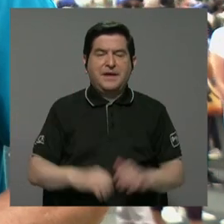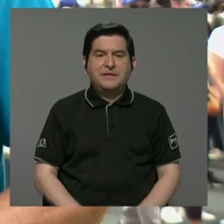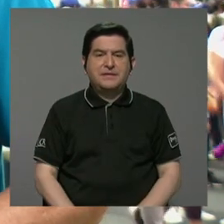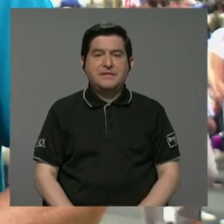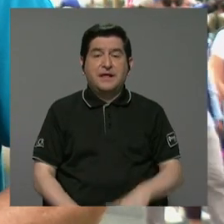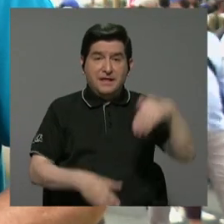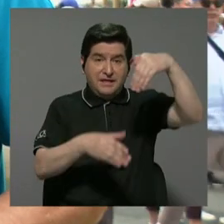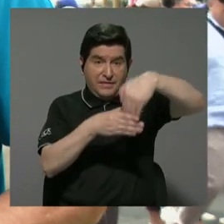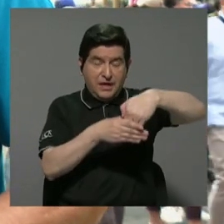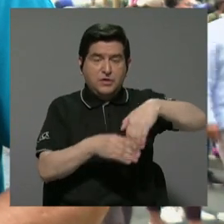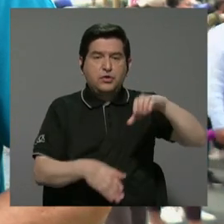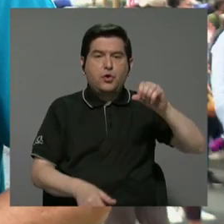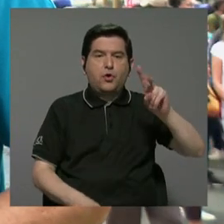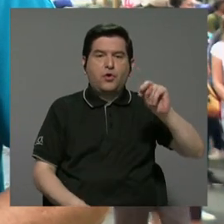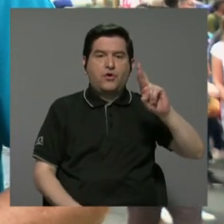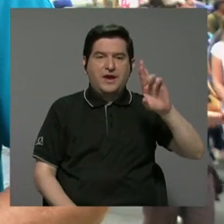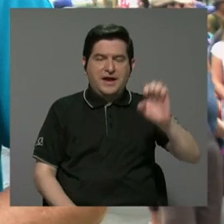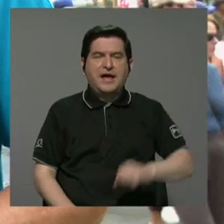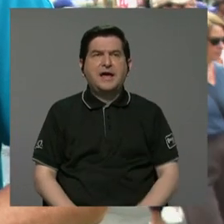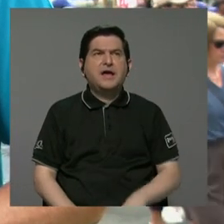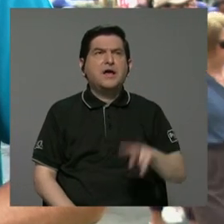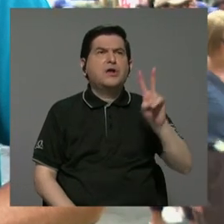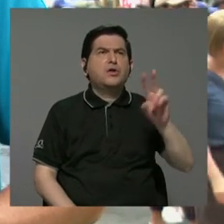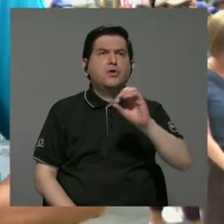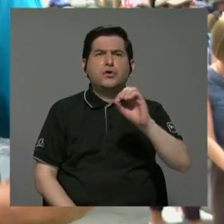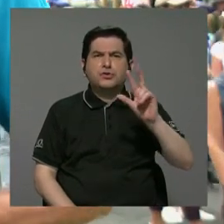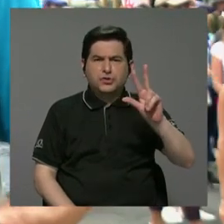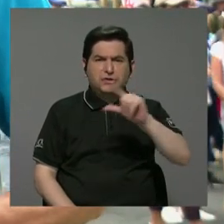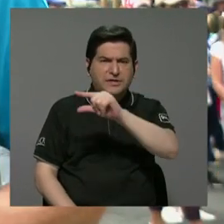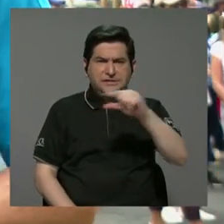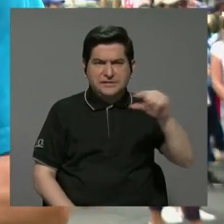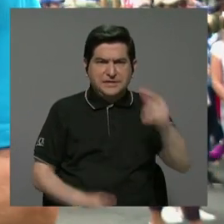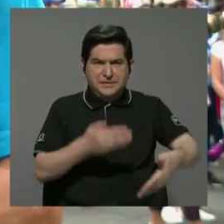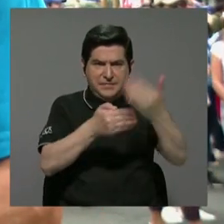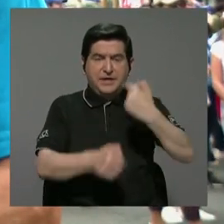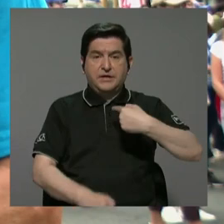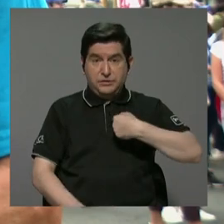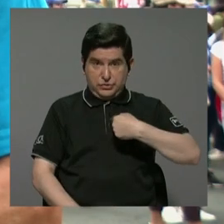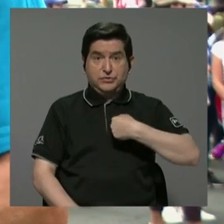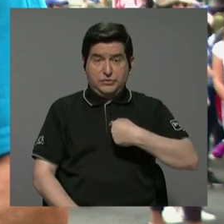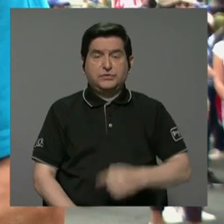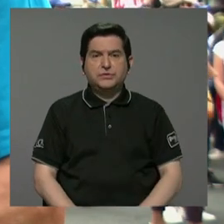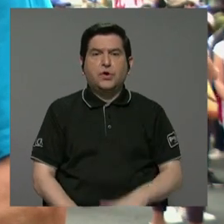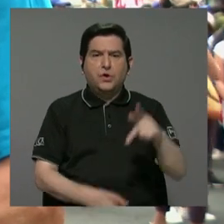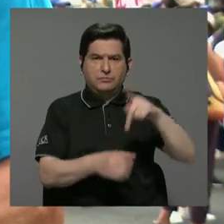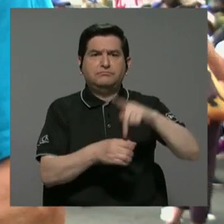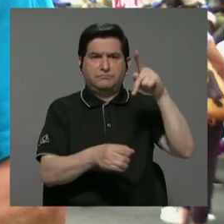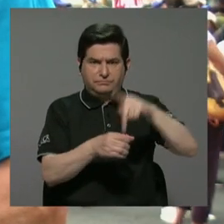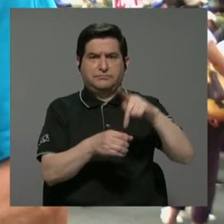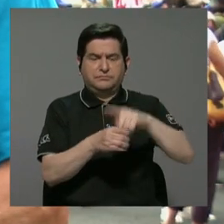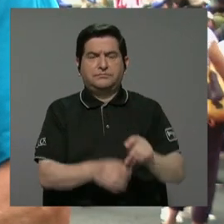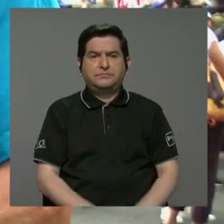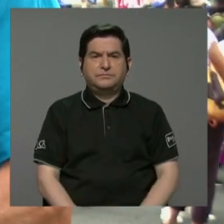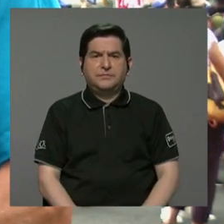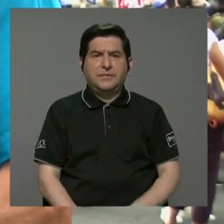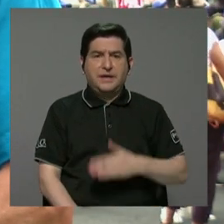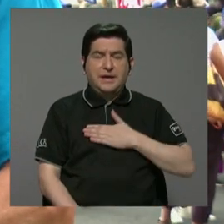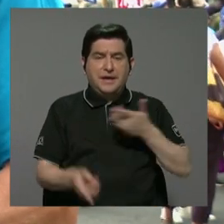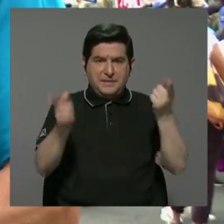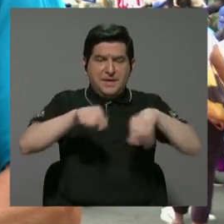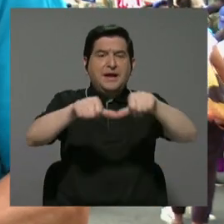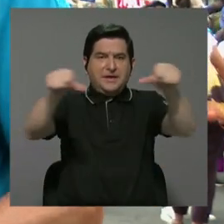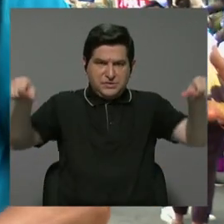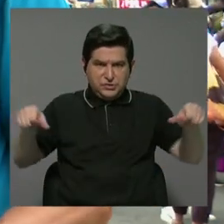CONARE hace tres semanas, y evidentemente yo tuve una participación por ser mi